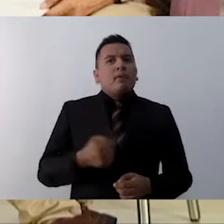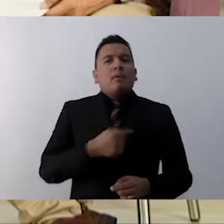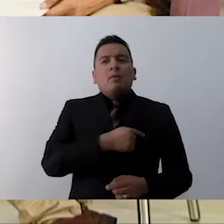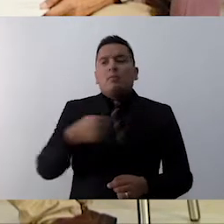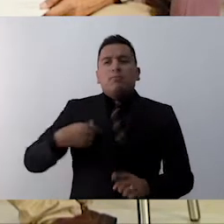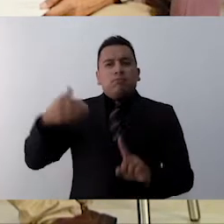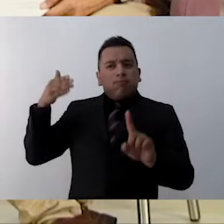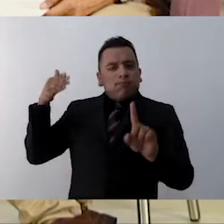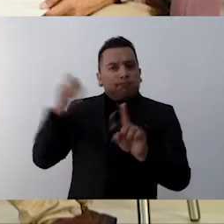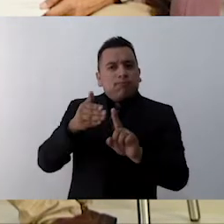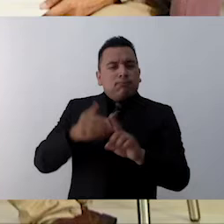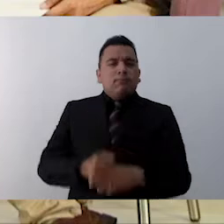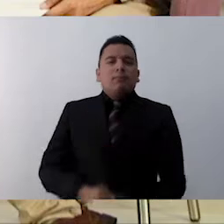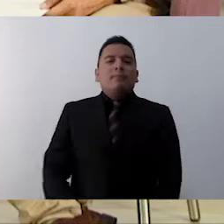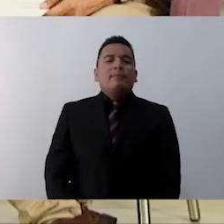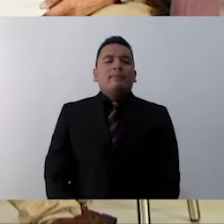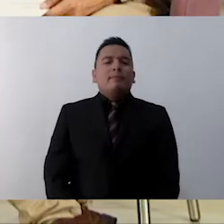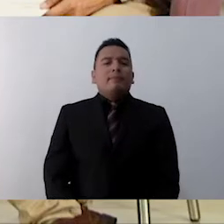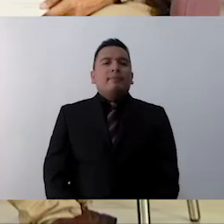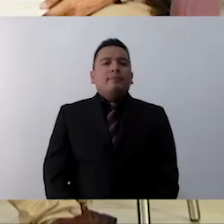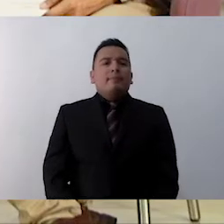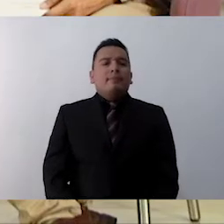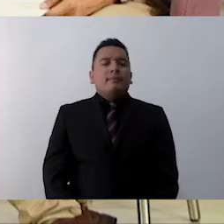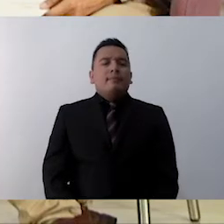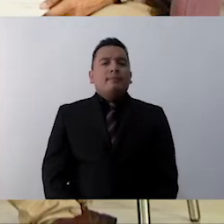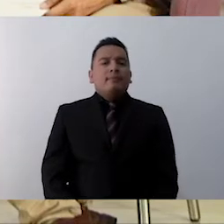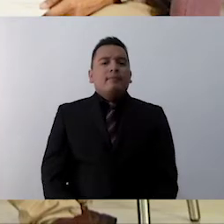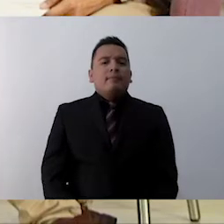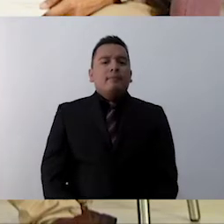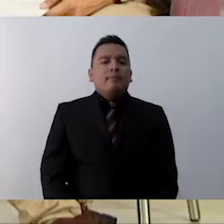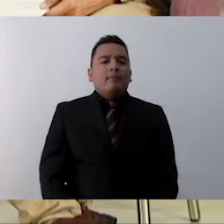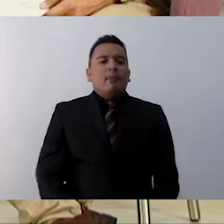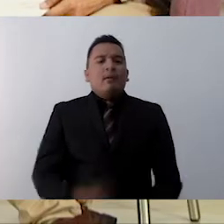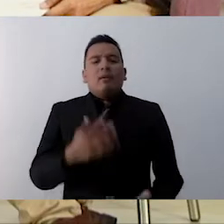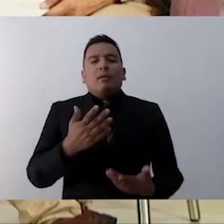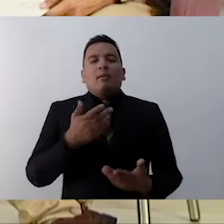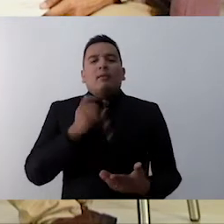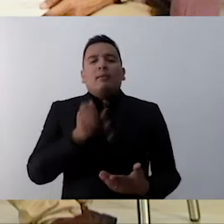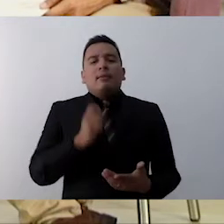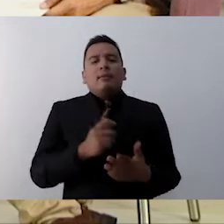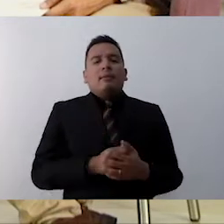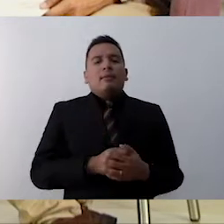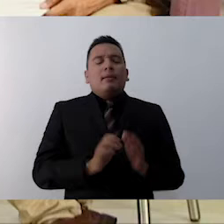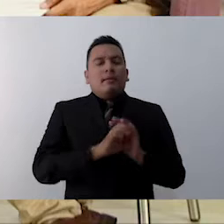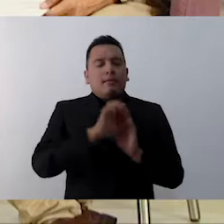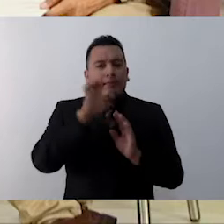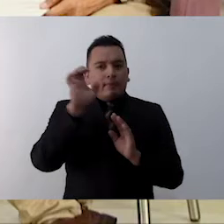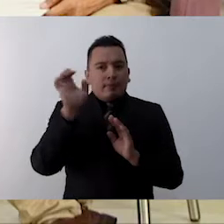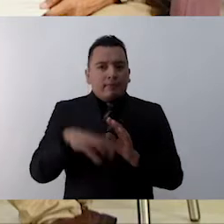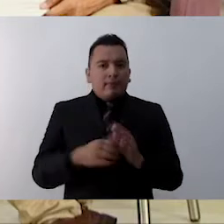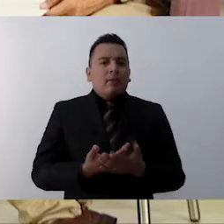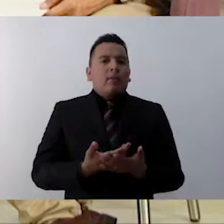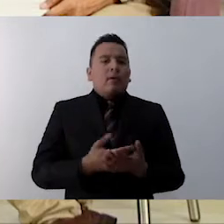ir dirigiendo un poco la atención de los institutos, particularmente los institutos electorales locales, es en la